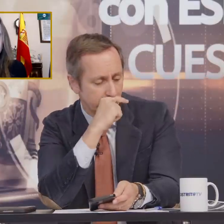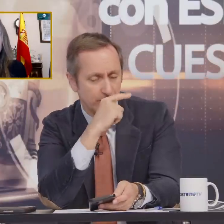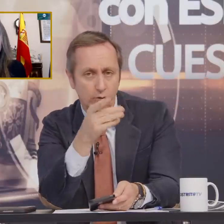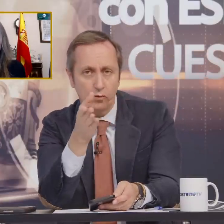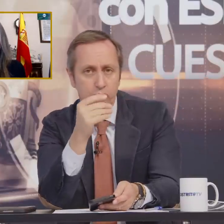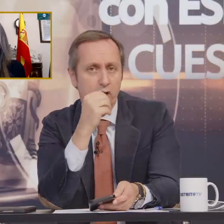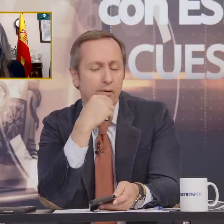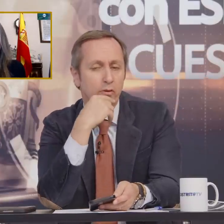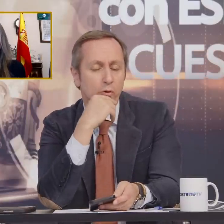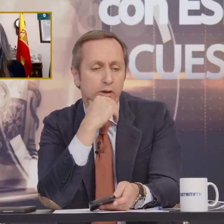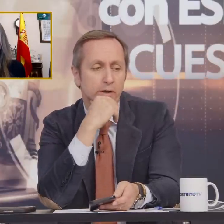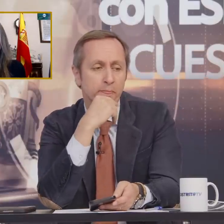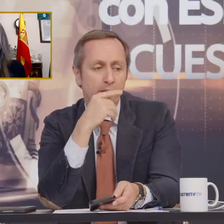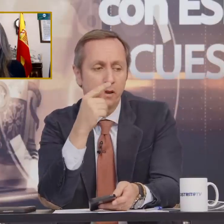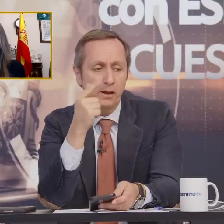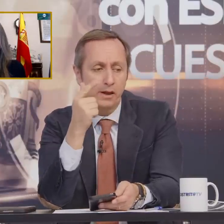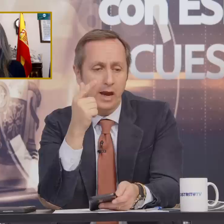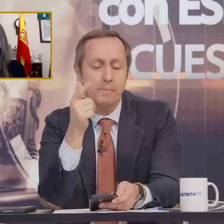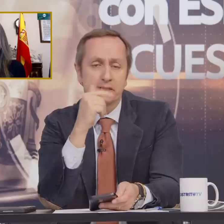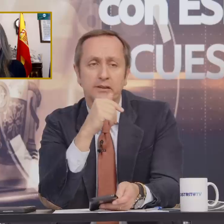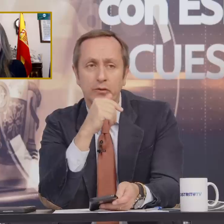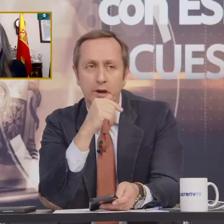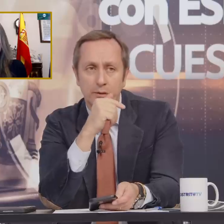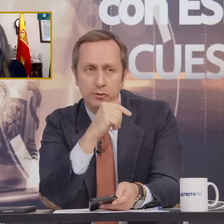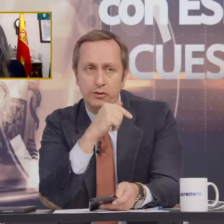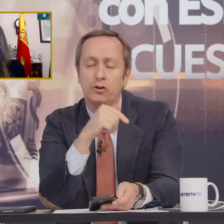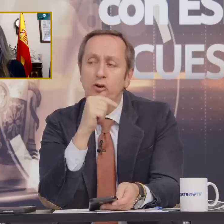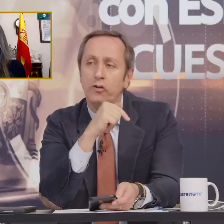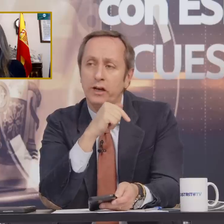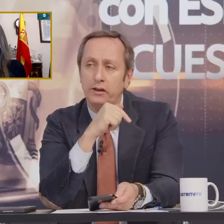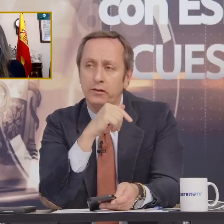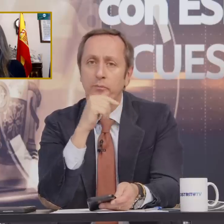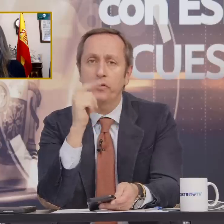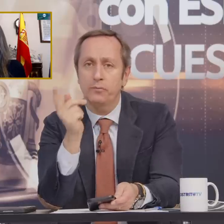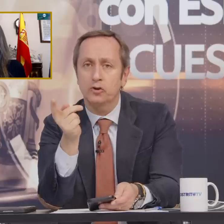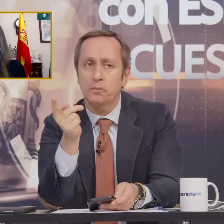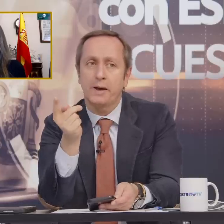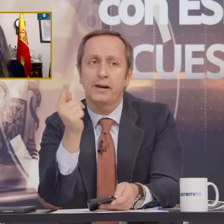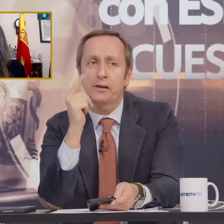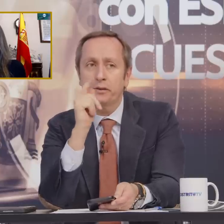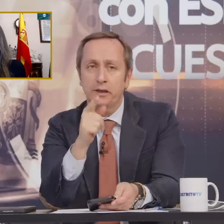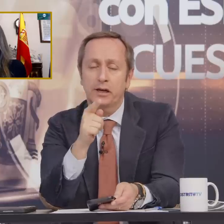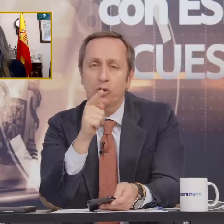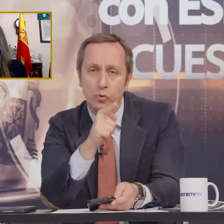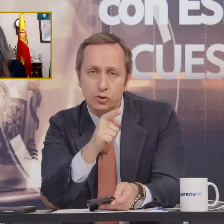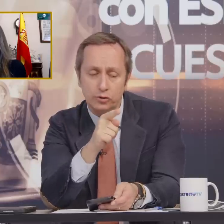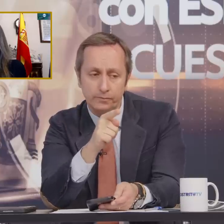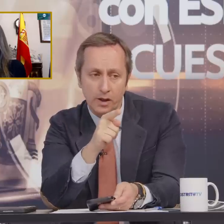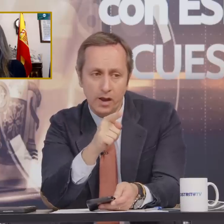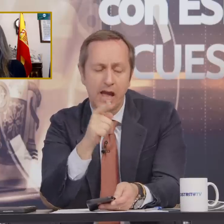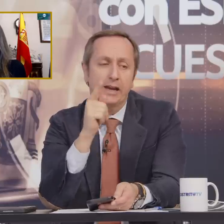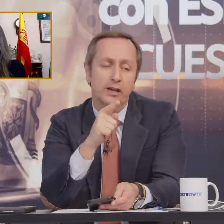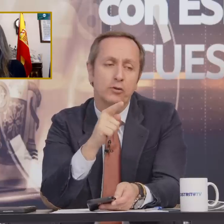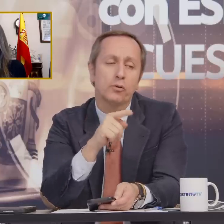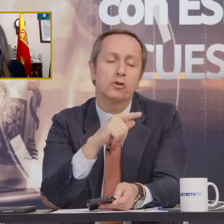una cuestión que además lo hemos estado hablando Polonia, ha presentado una proposición no de ley Podemos para reivindicar justo